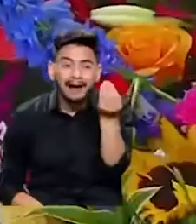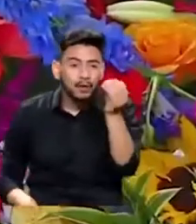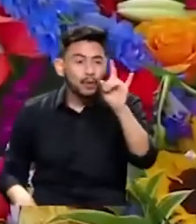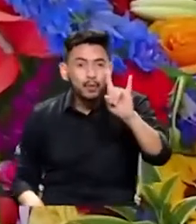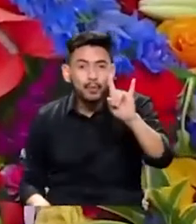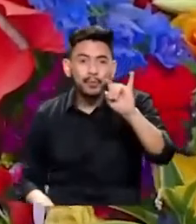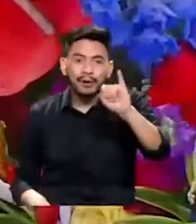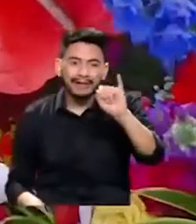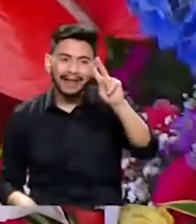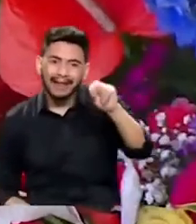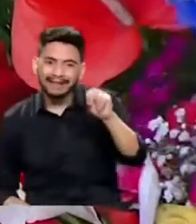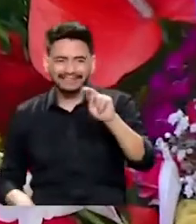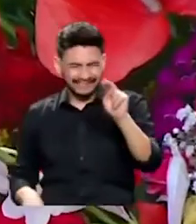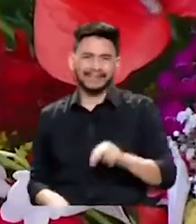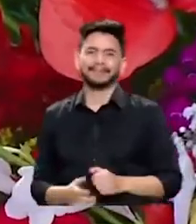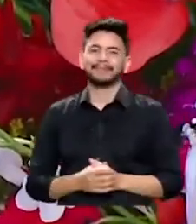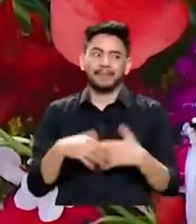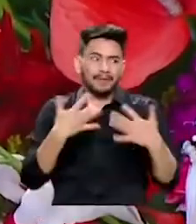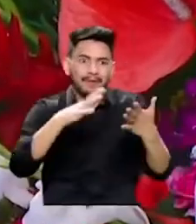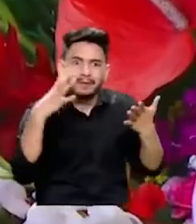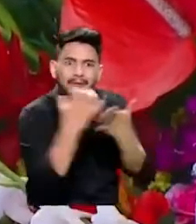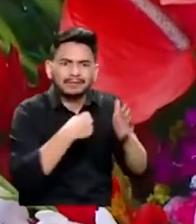El cuarto lugar también lo entregará